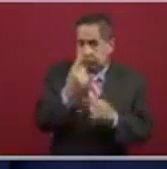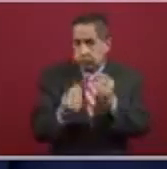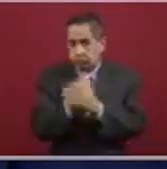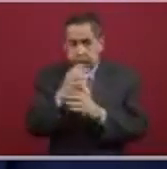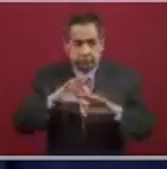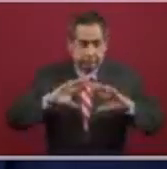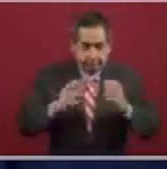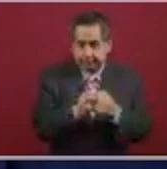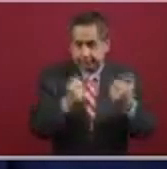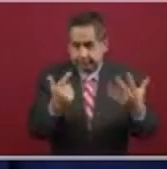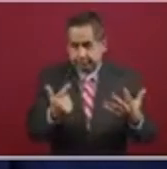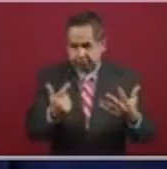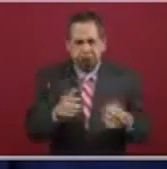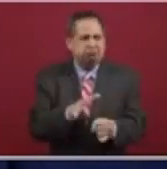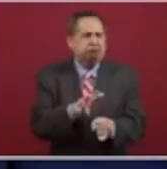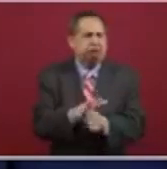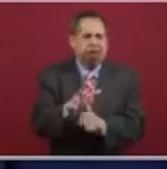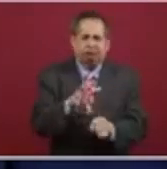estaríamos